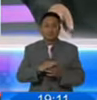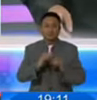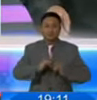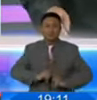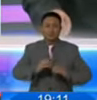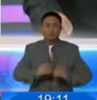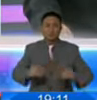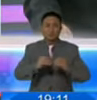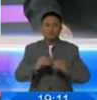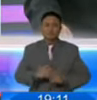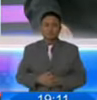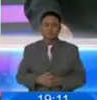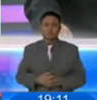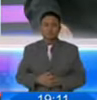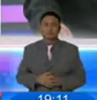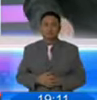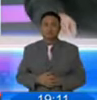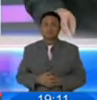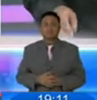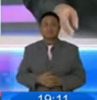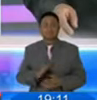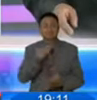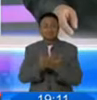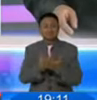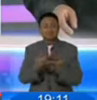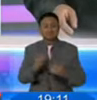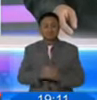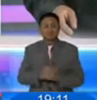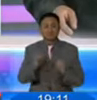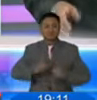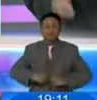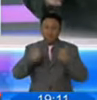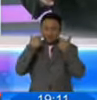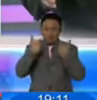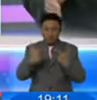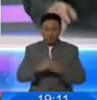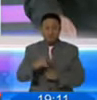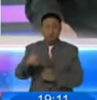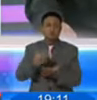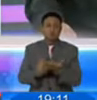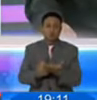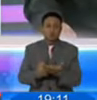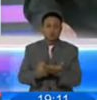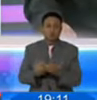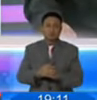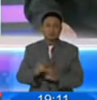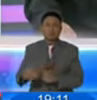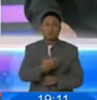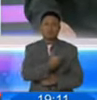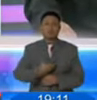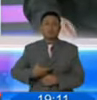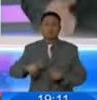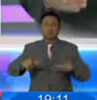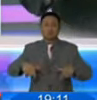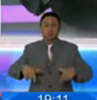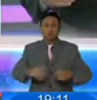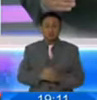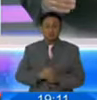más información. Buenas noches. Muchísimas gracias, Adriana. Nosotros estaremos atentos a estas reuniones que mantiene el presidente